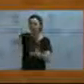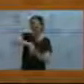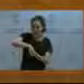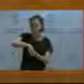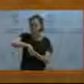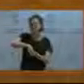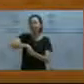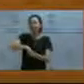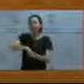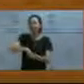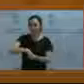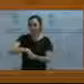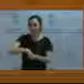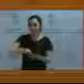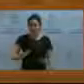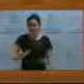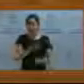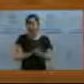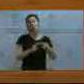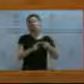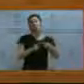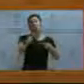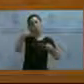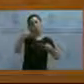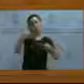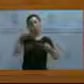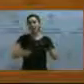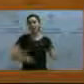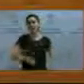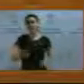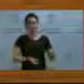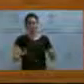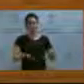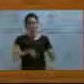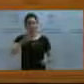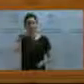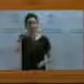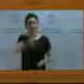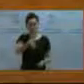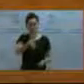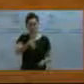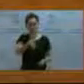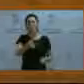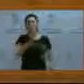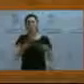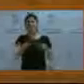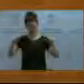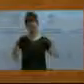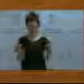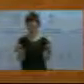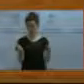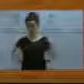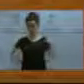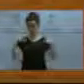comunidad. Uno de esos problemas es bien conocido, el despoblamiento de las zonas rurales y, más en concreto, de las salas. Una realidad,